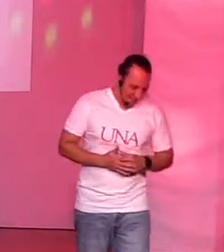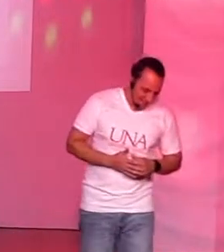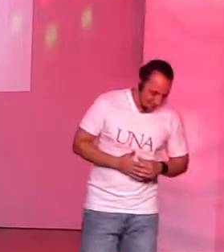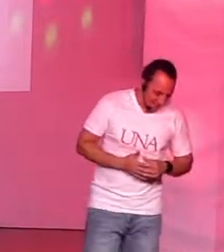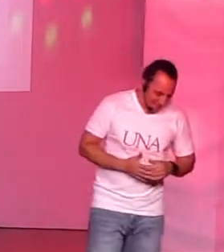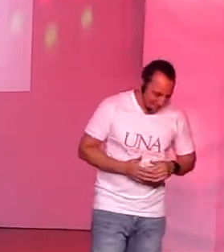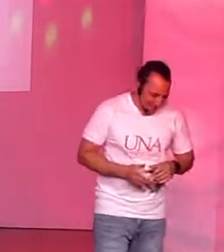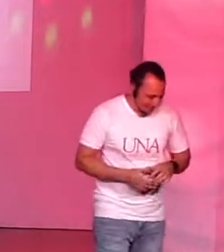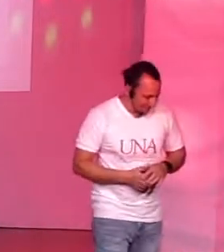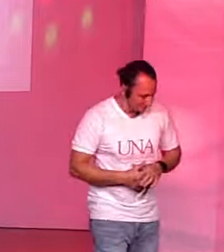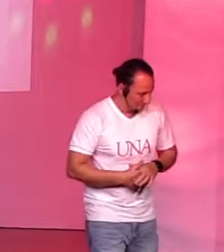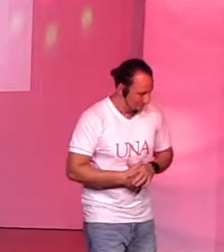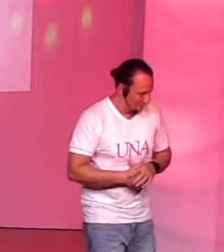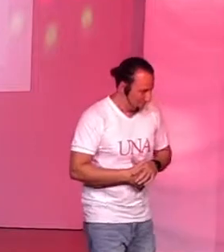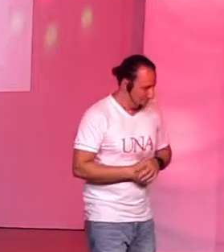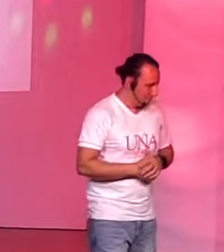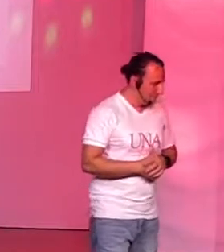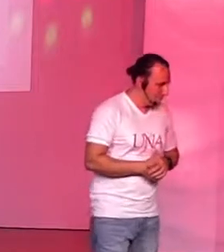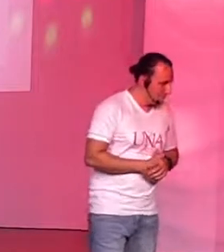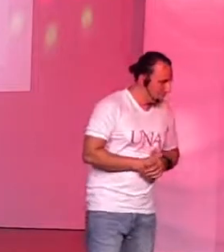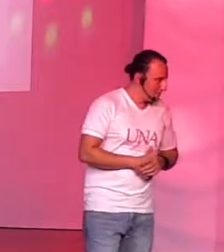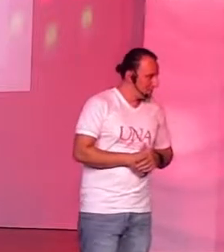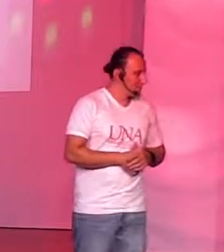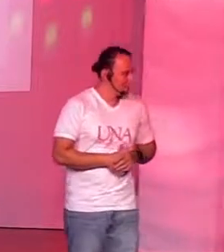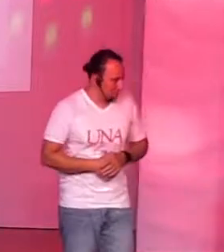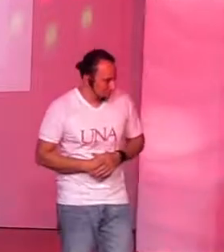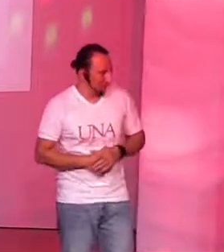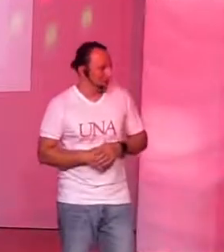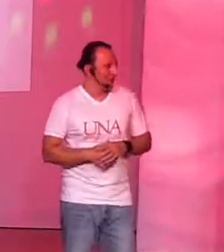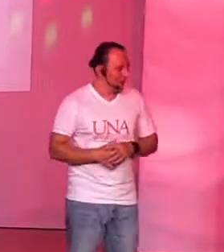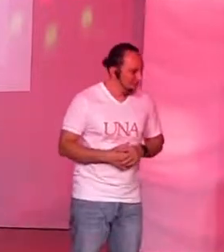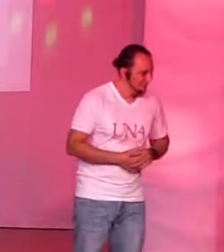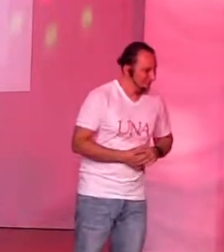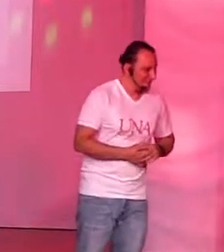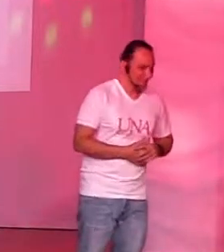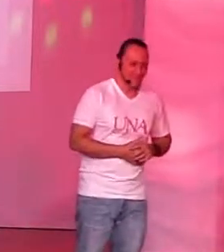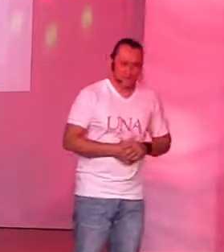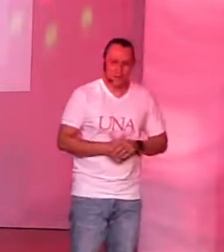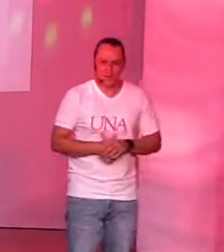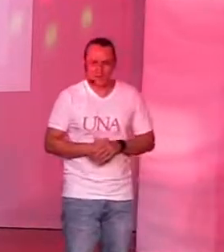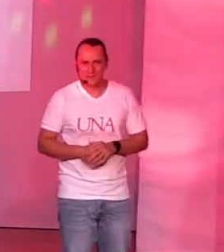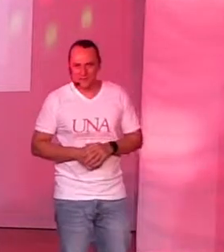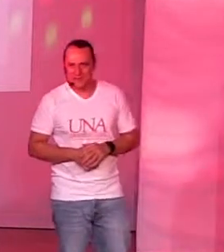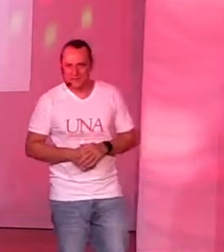Marlene? Yasdani Piñar, costado norte del edificio. Opa, bueno, bien, ahí. Excelente.